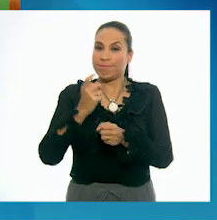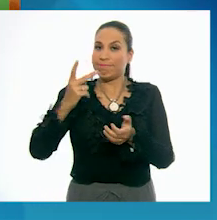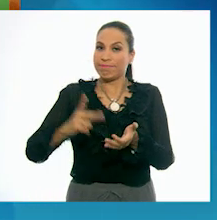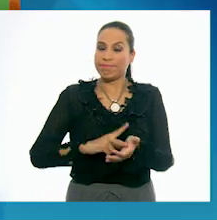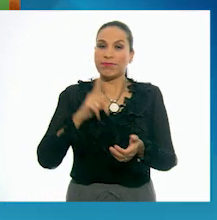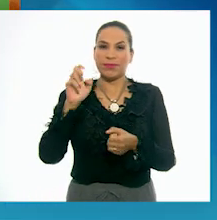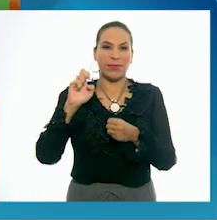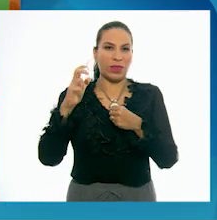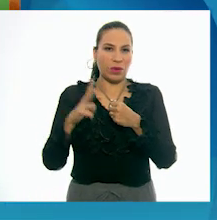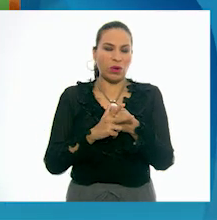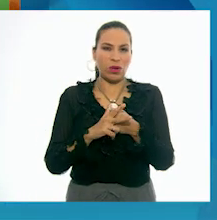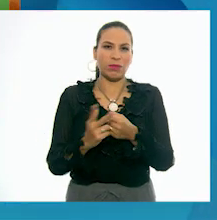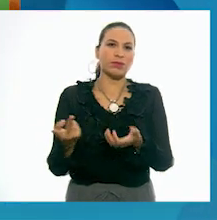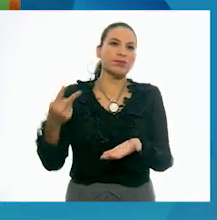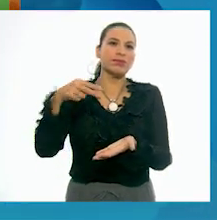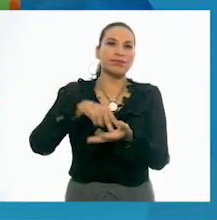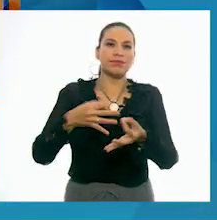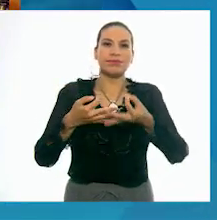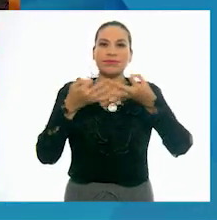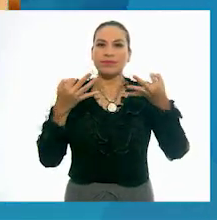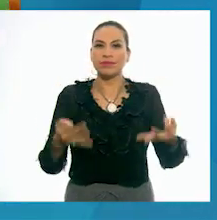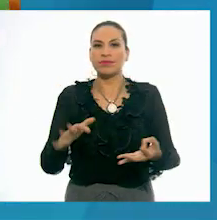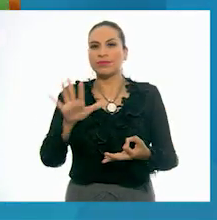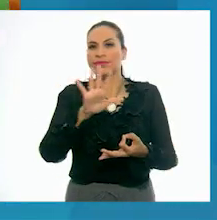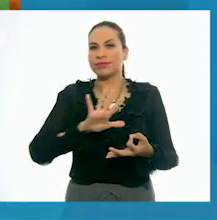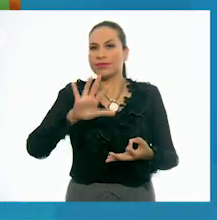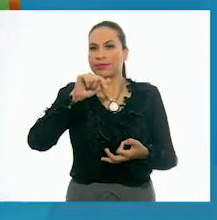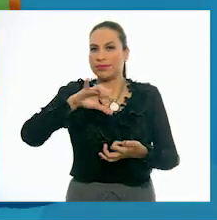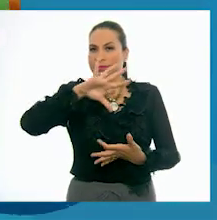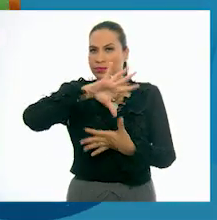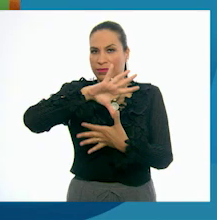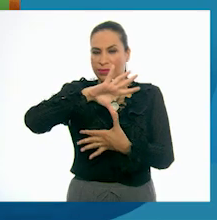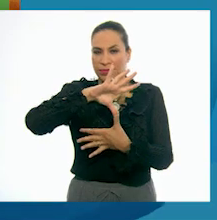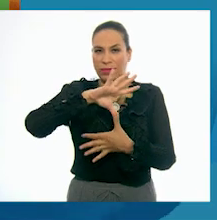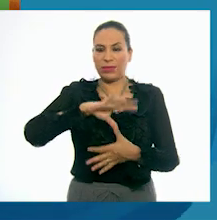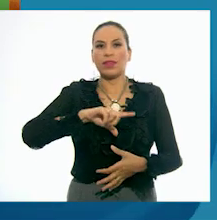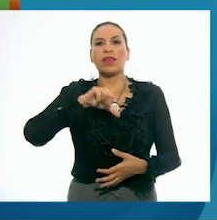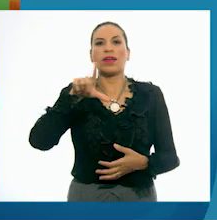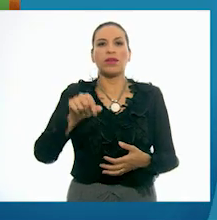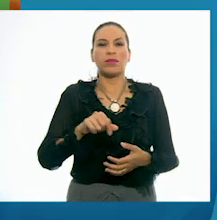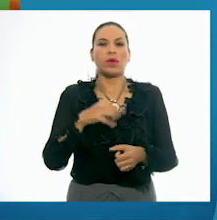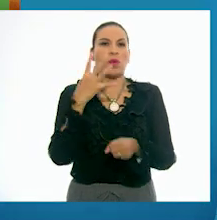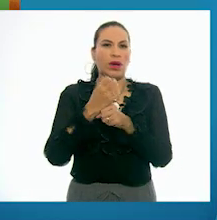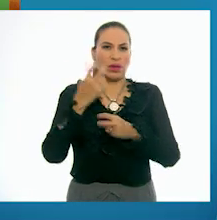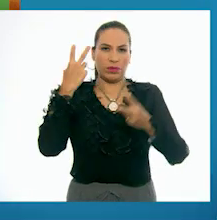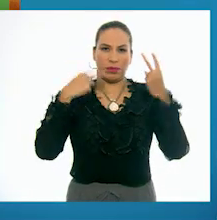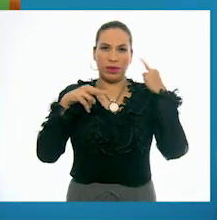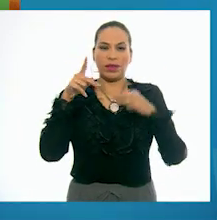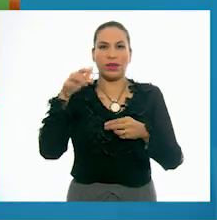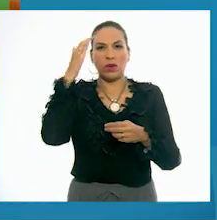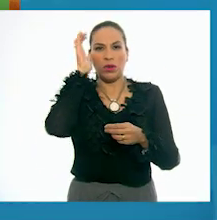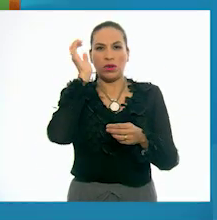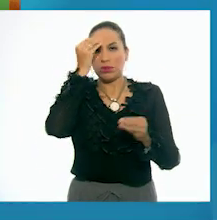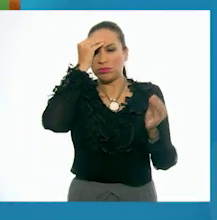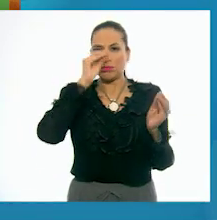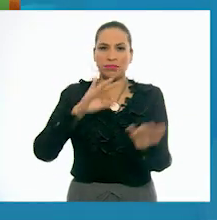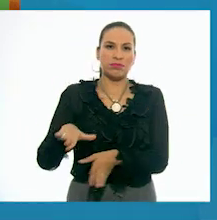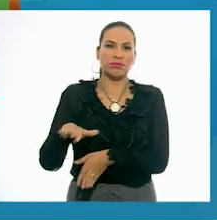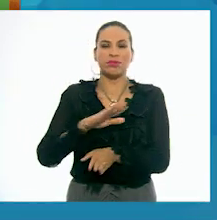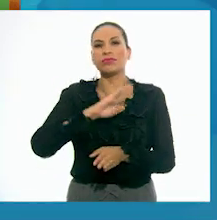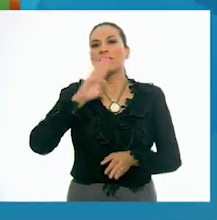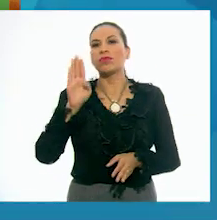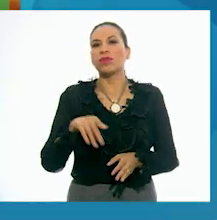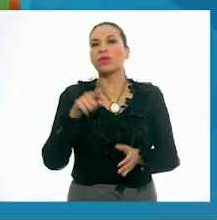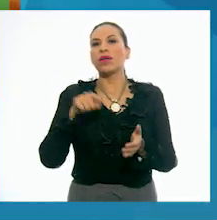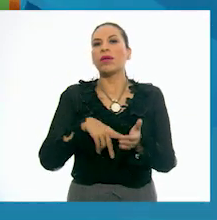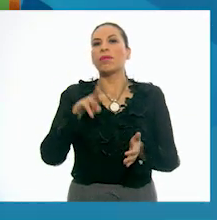vez que los europeos pisaron tierras continentales en América. Luego de su 4º viaje, Colón fue olvidado y murió